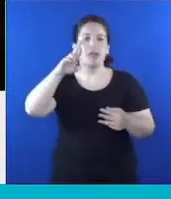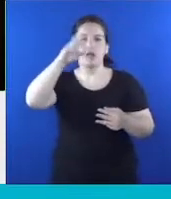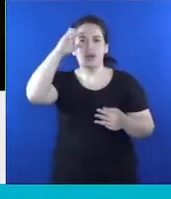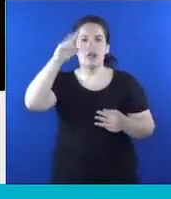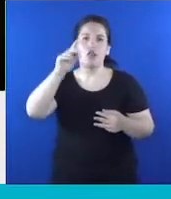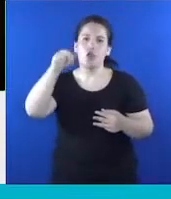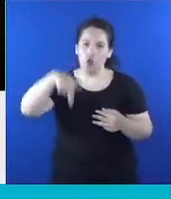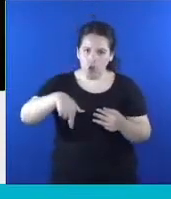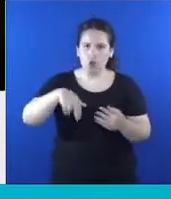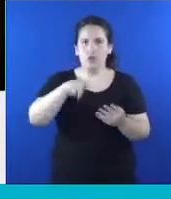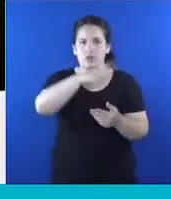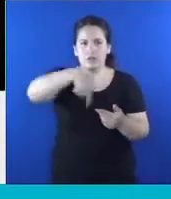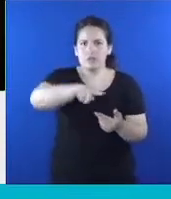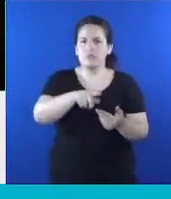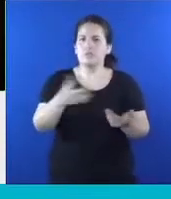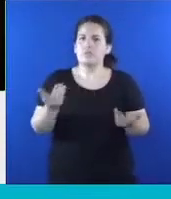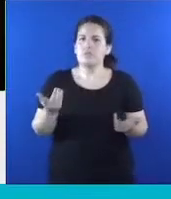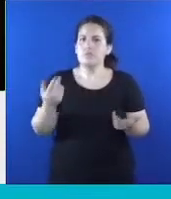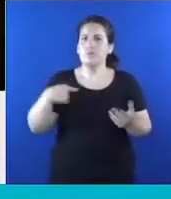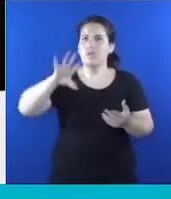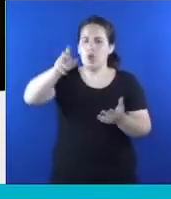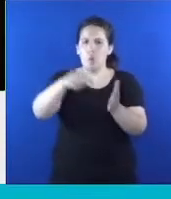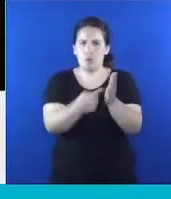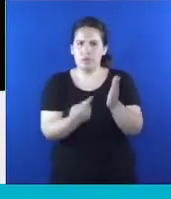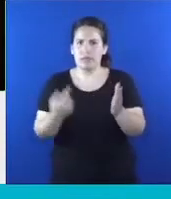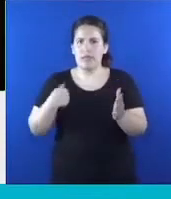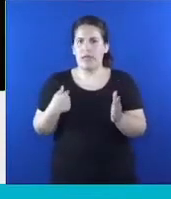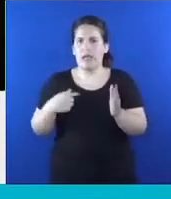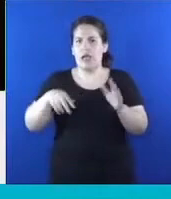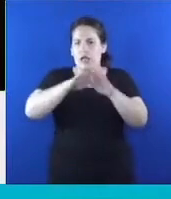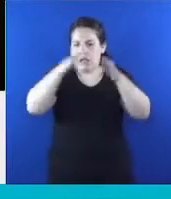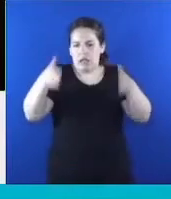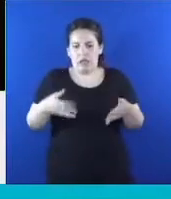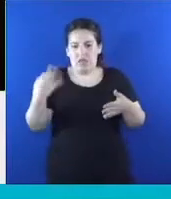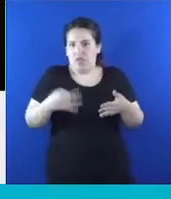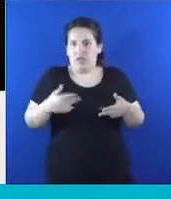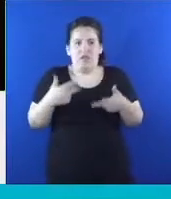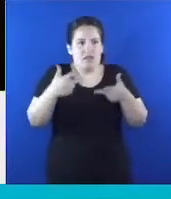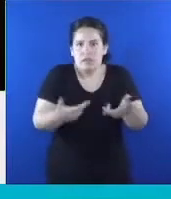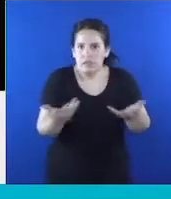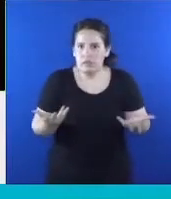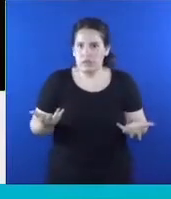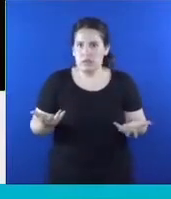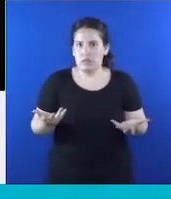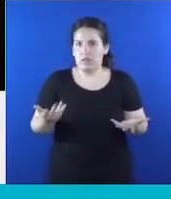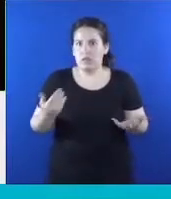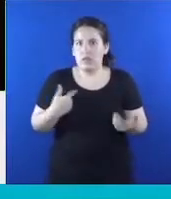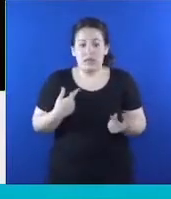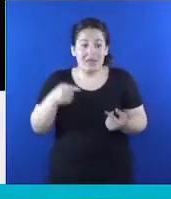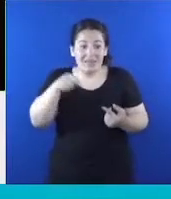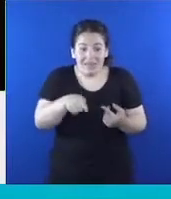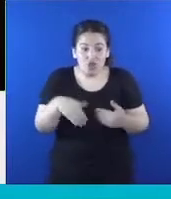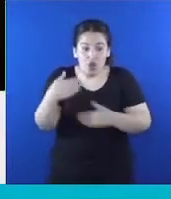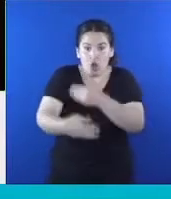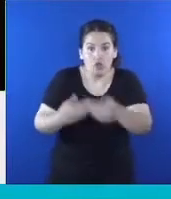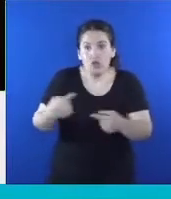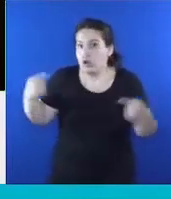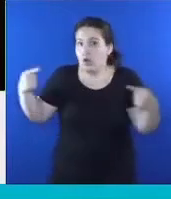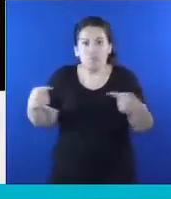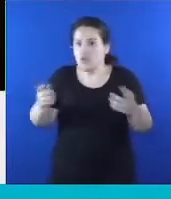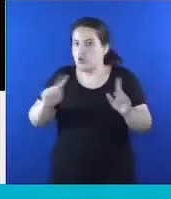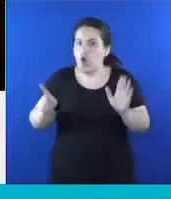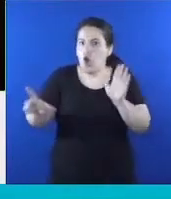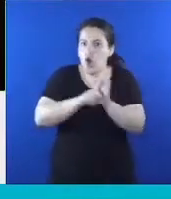impedir una manifestación en territorio bonair cosa que esta legislatura tiene que tomar la palabra y declarar que no lo podemos permitir y que es ilegal